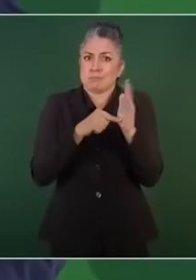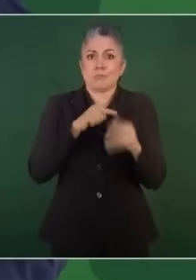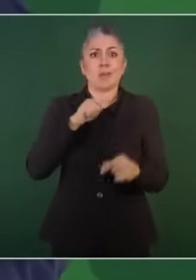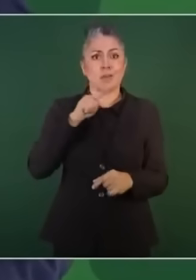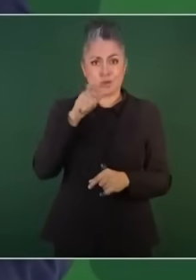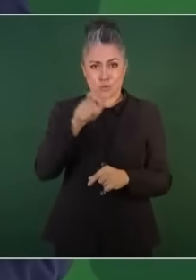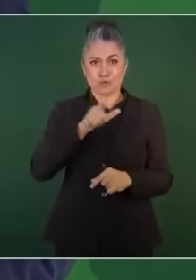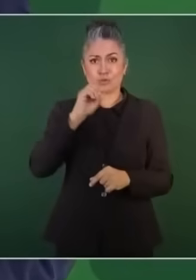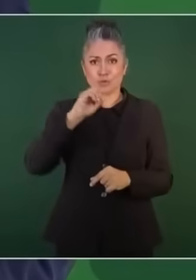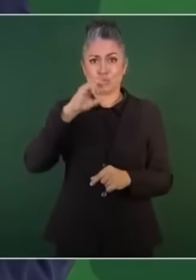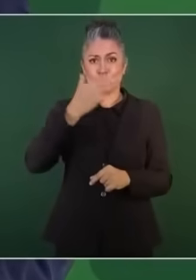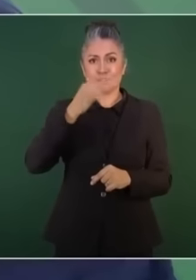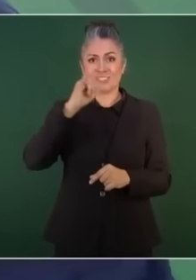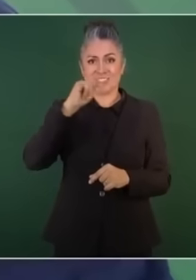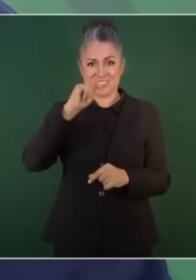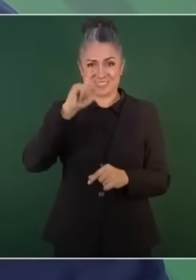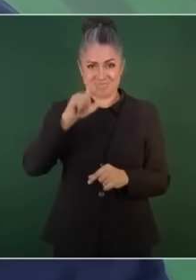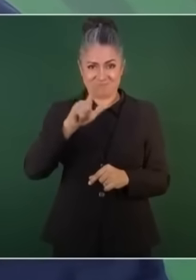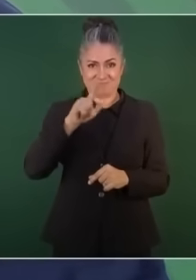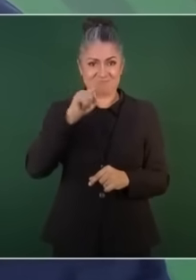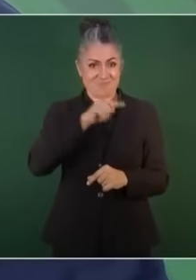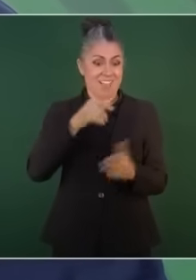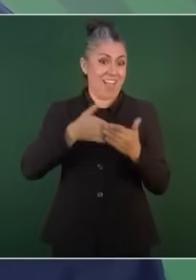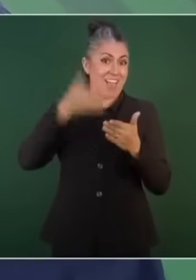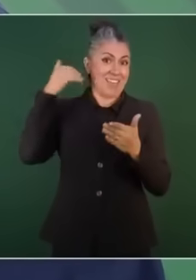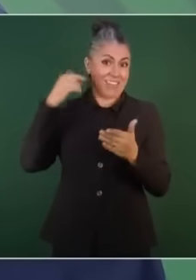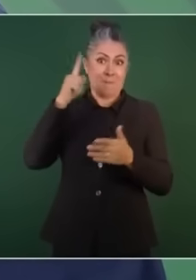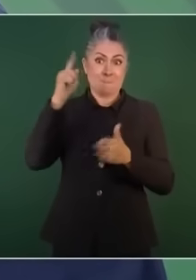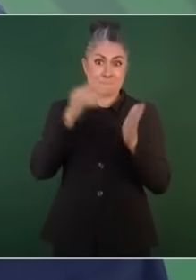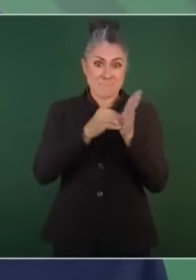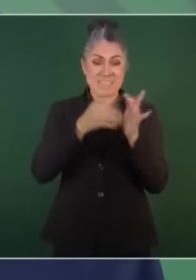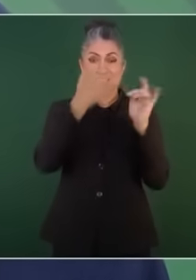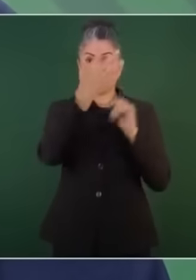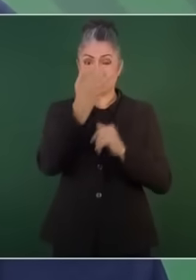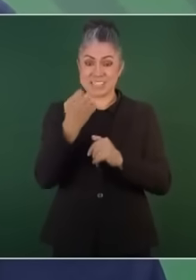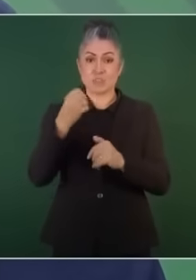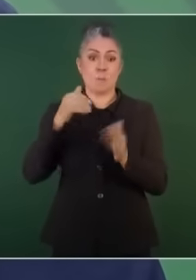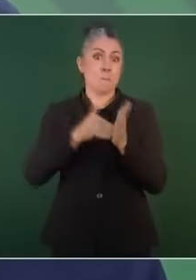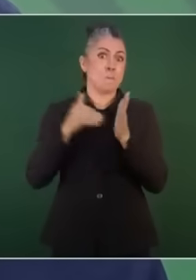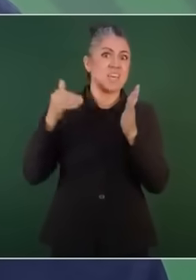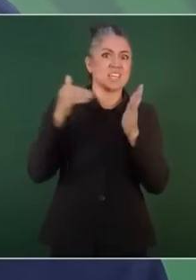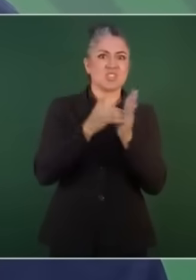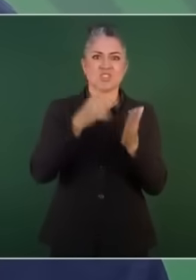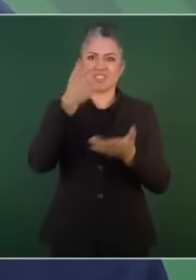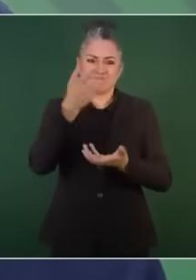en 9 años por 1.500 millones de pesos.